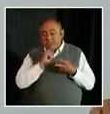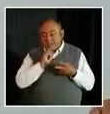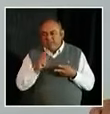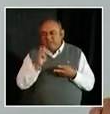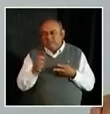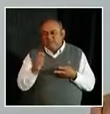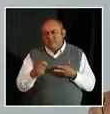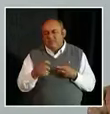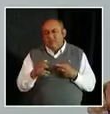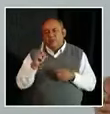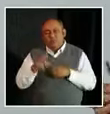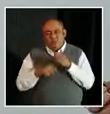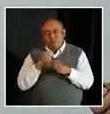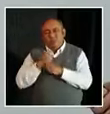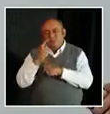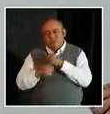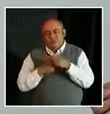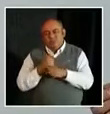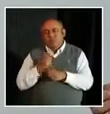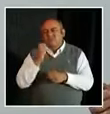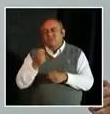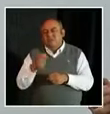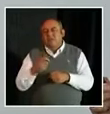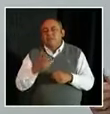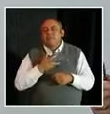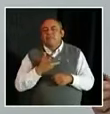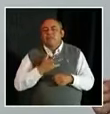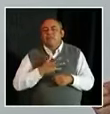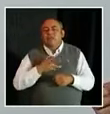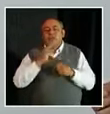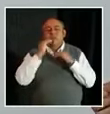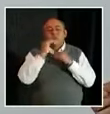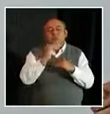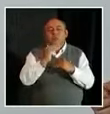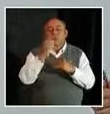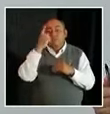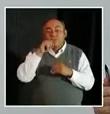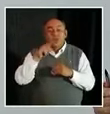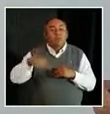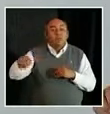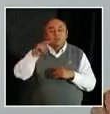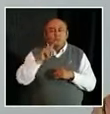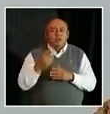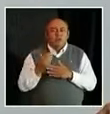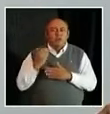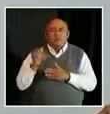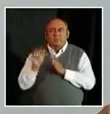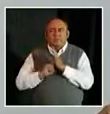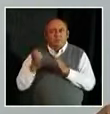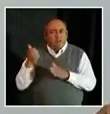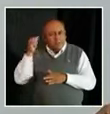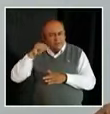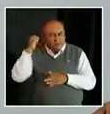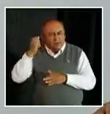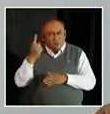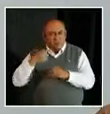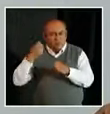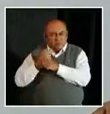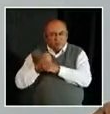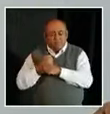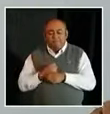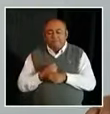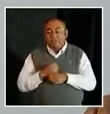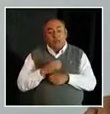con el esquema tarifario que se incorporó el mes de abril del año pasado, en el cual